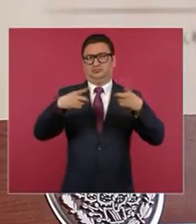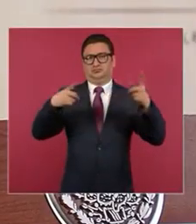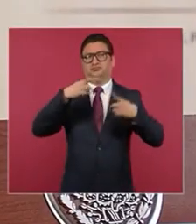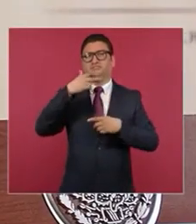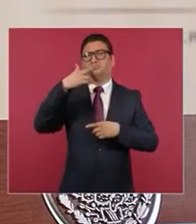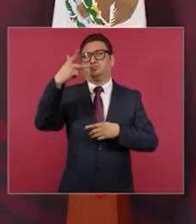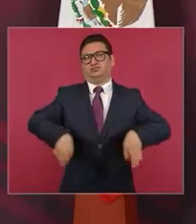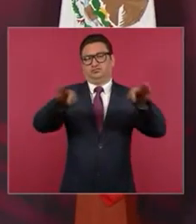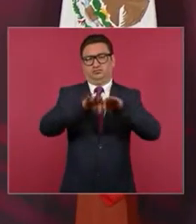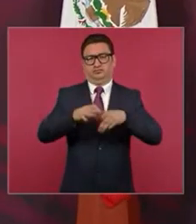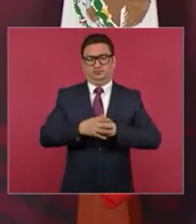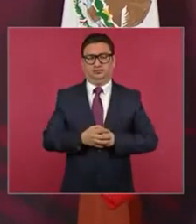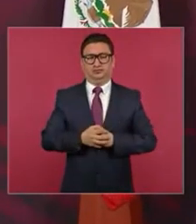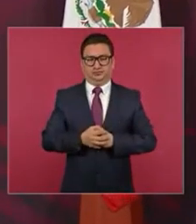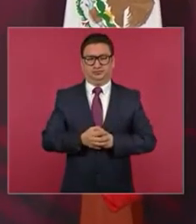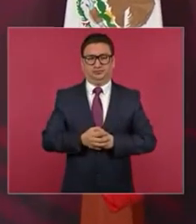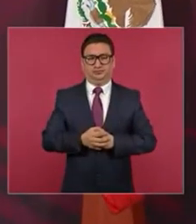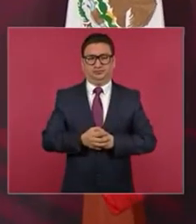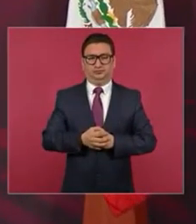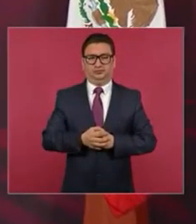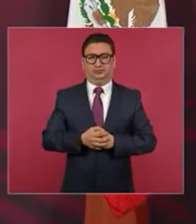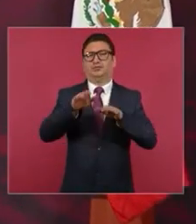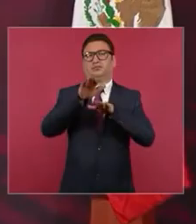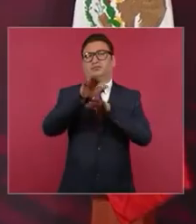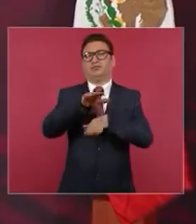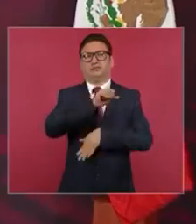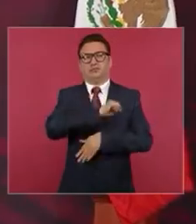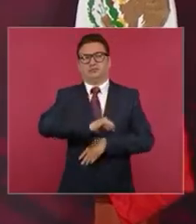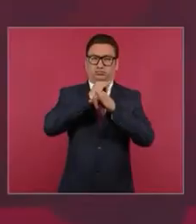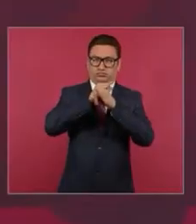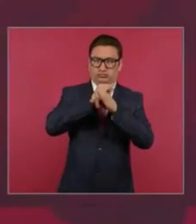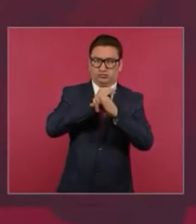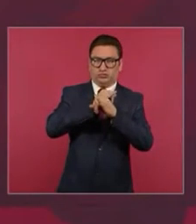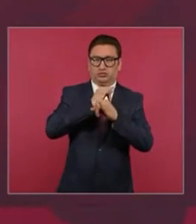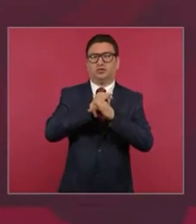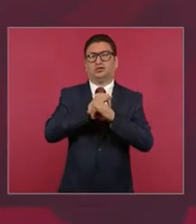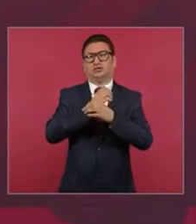información es básica, lo que tiene que ver con salud, con internet,